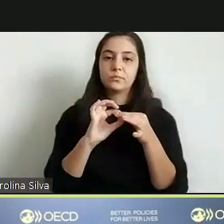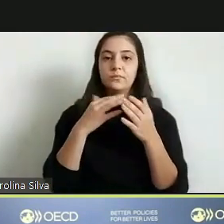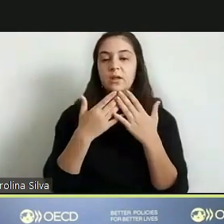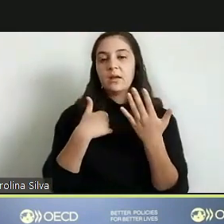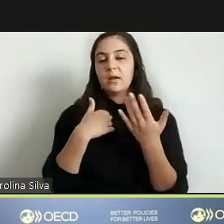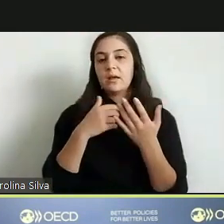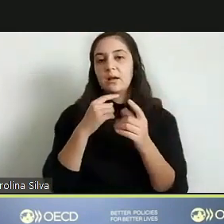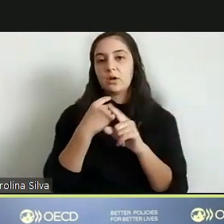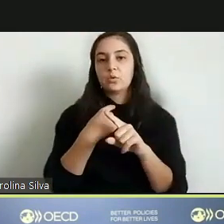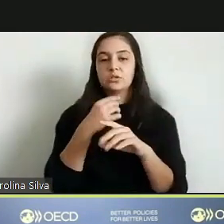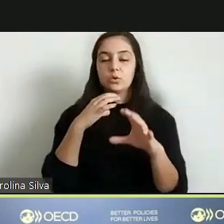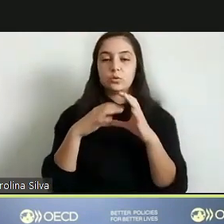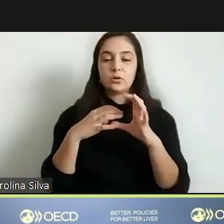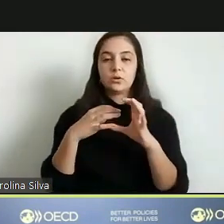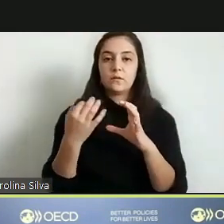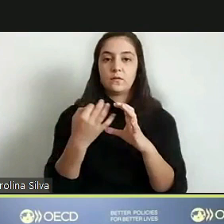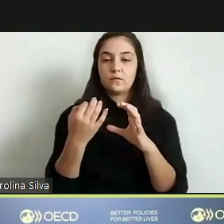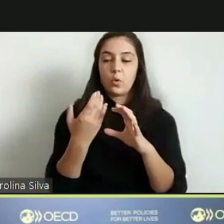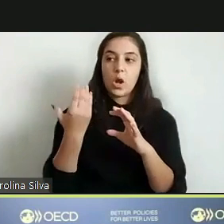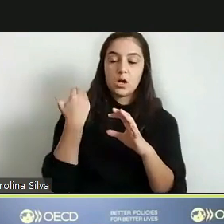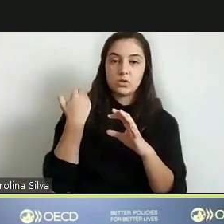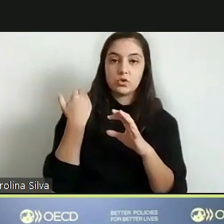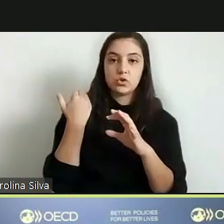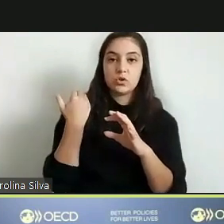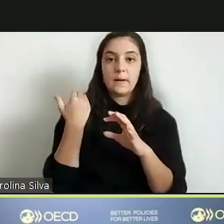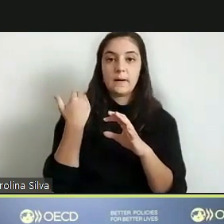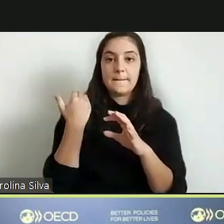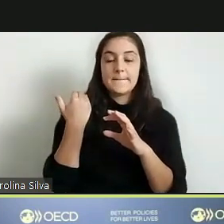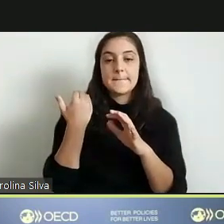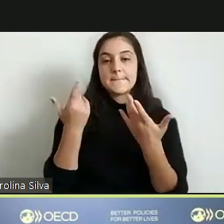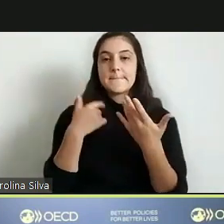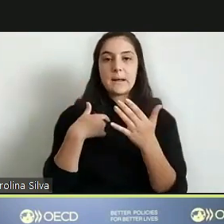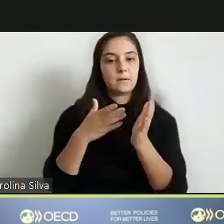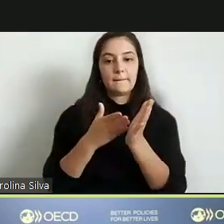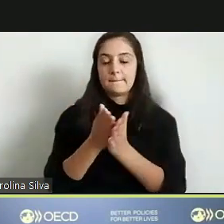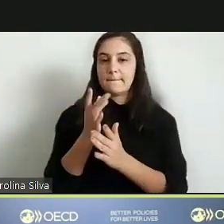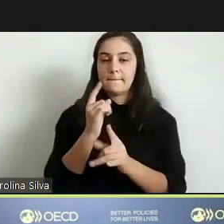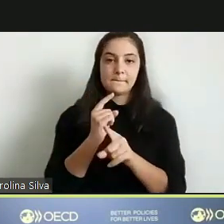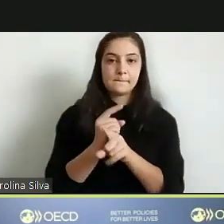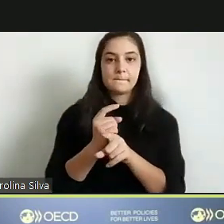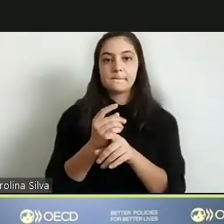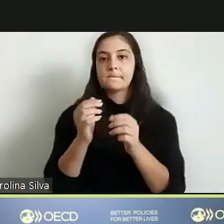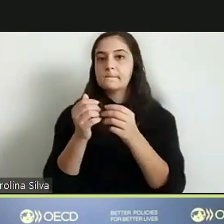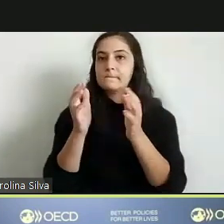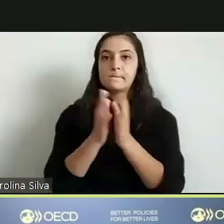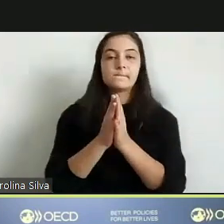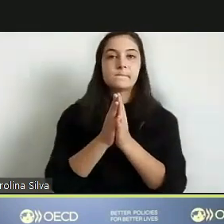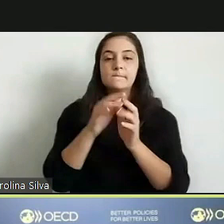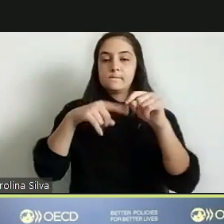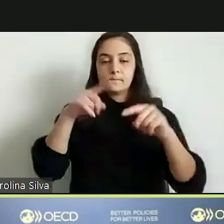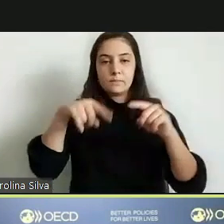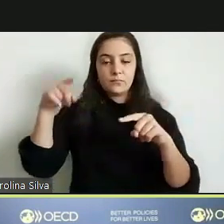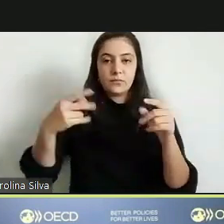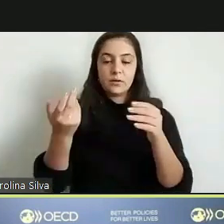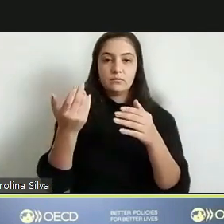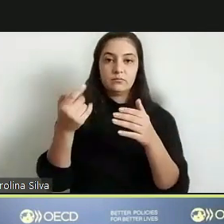había comunicado anteriormente. Si mantenemos constantes, por ejemplo, todas las variables que están incluidas